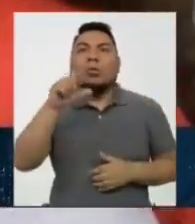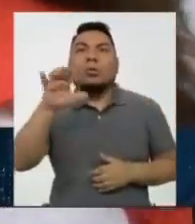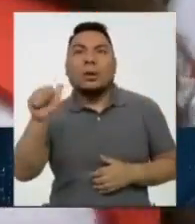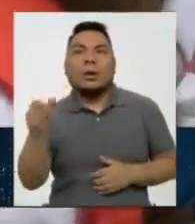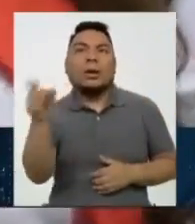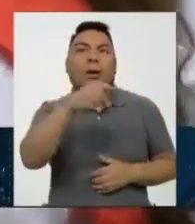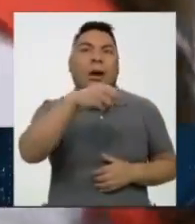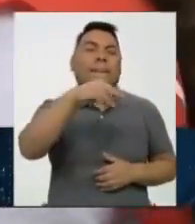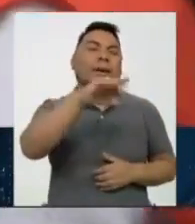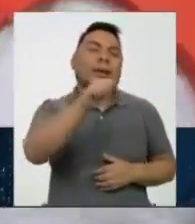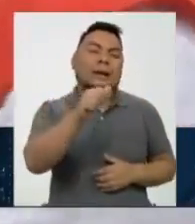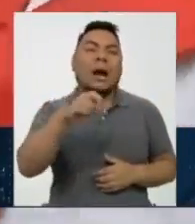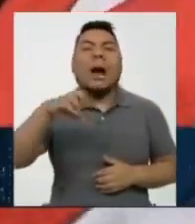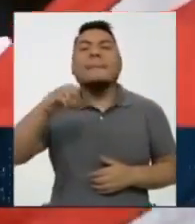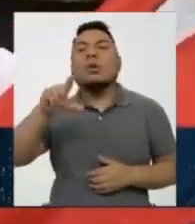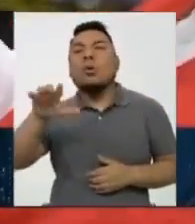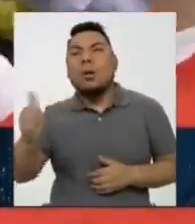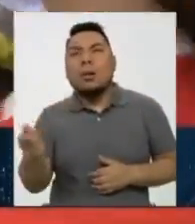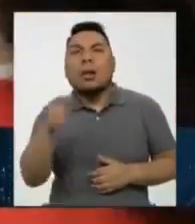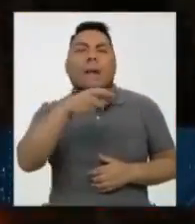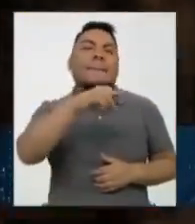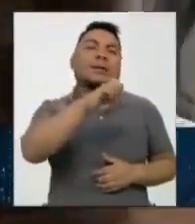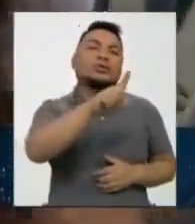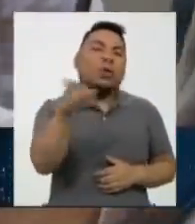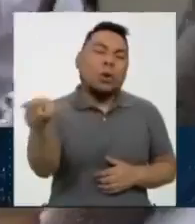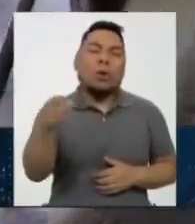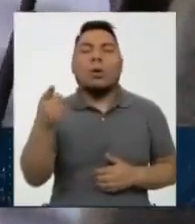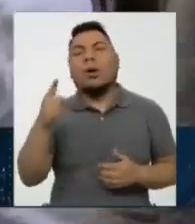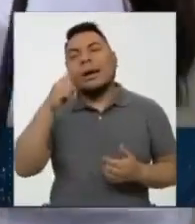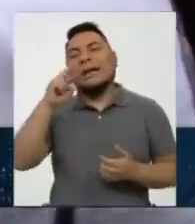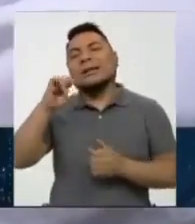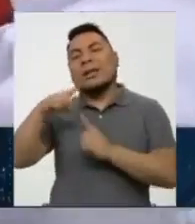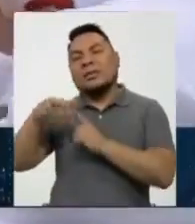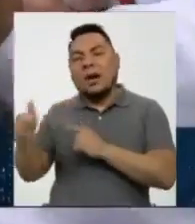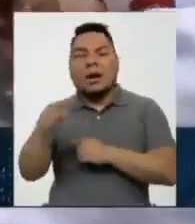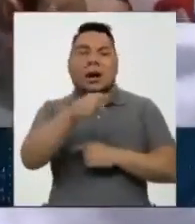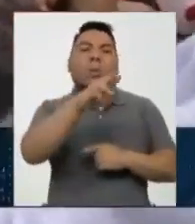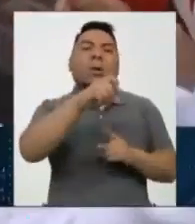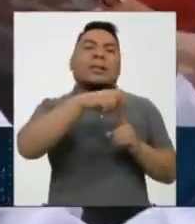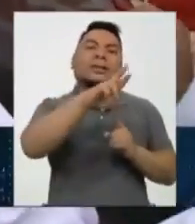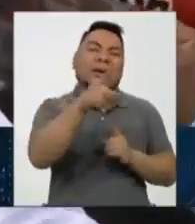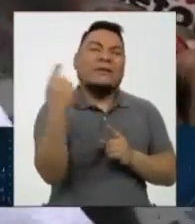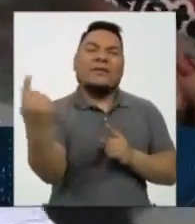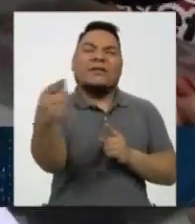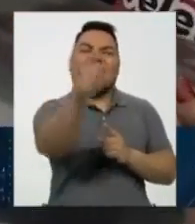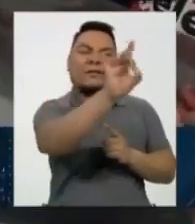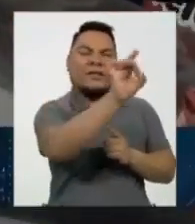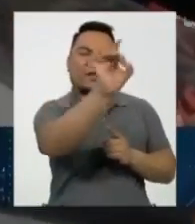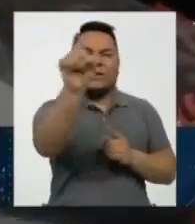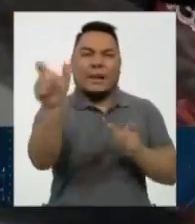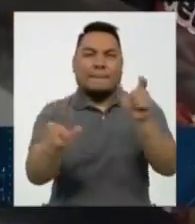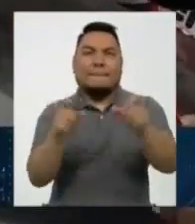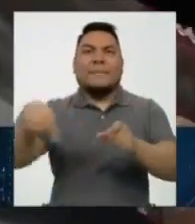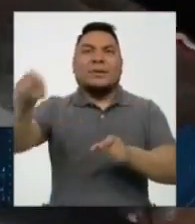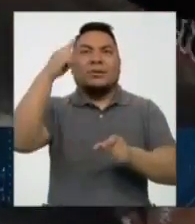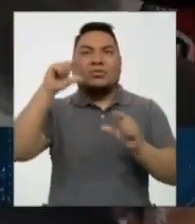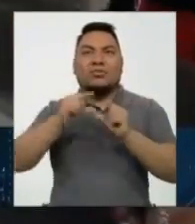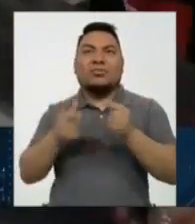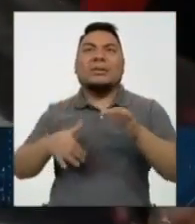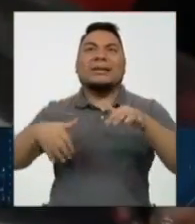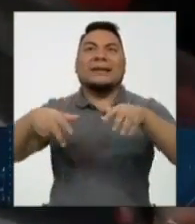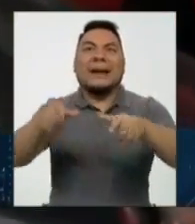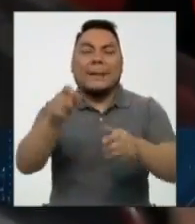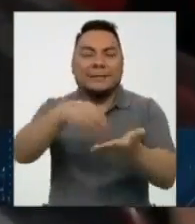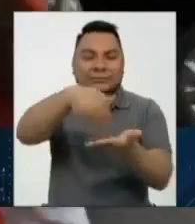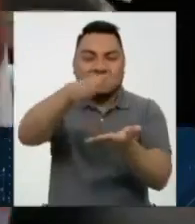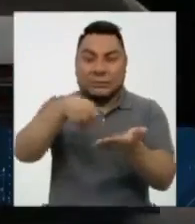Jesús González, Paola Moreno, Marisol Mena, Rita Choquecagua y Walter Escobar recorrieron las principales avenidas buscando la colaboración